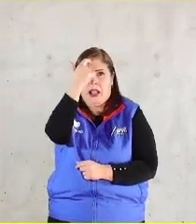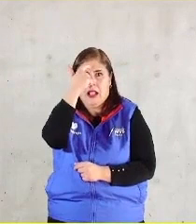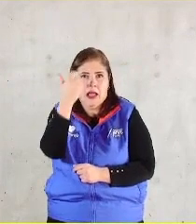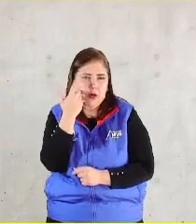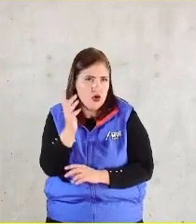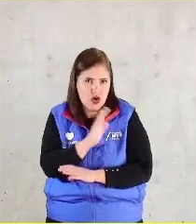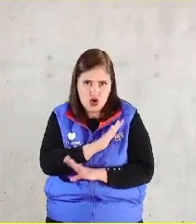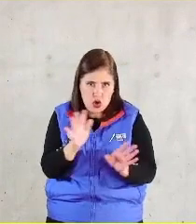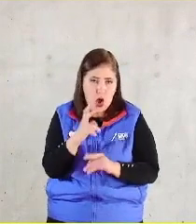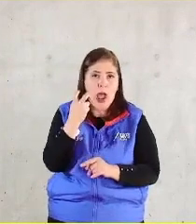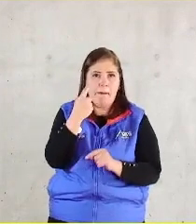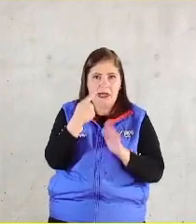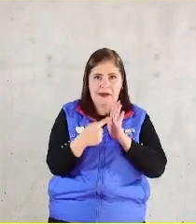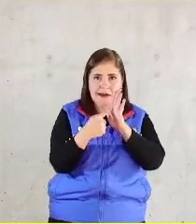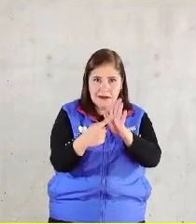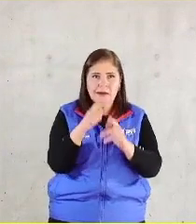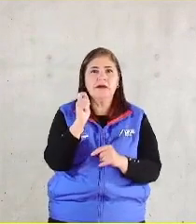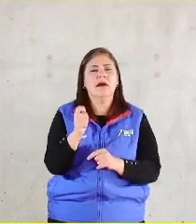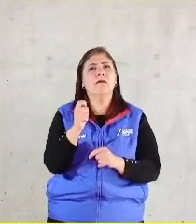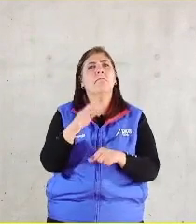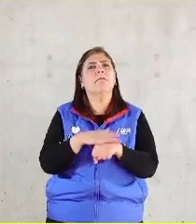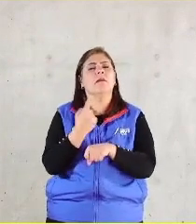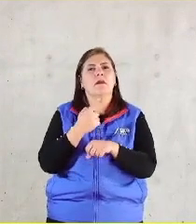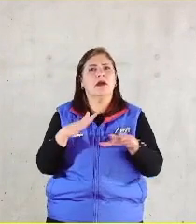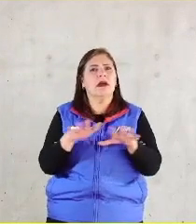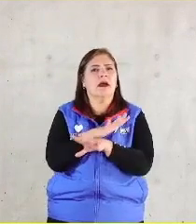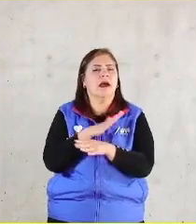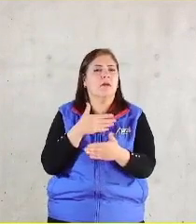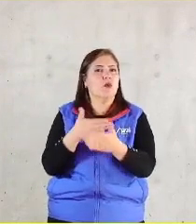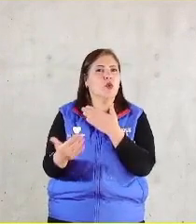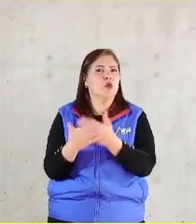la razón por la cual cambiamos también el nuevo modelo.